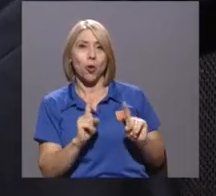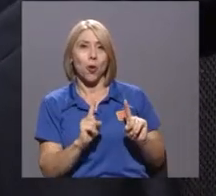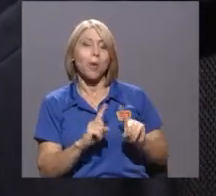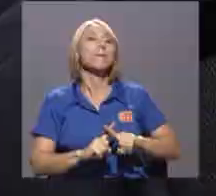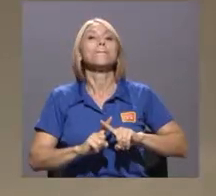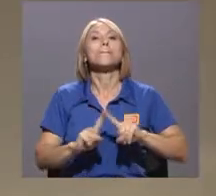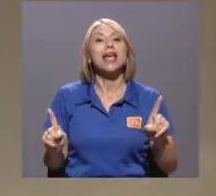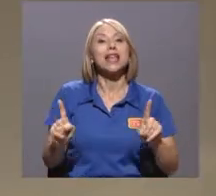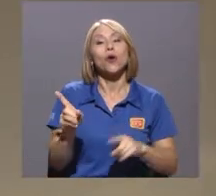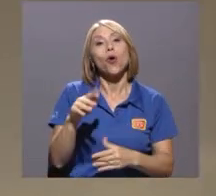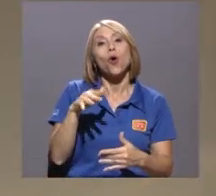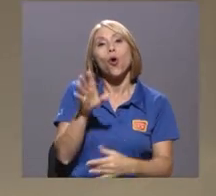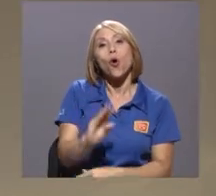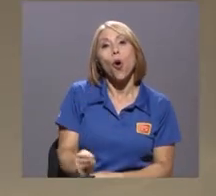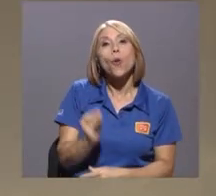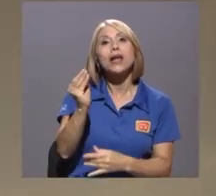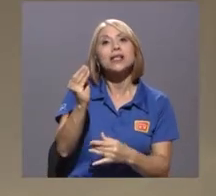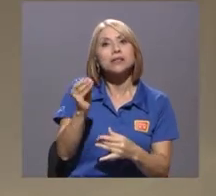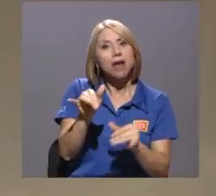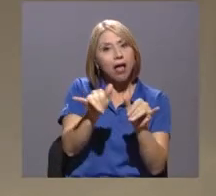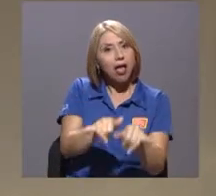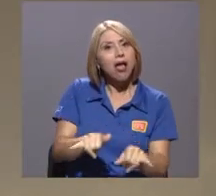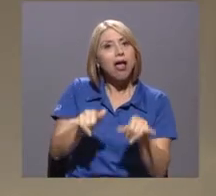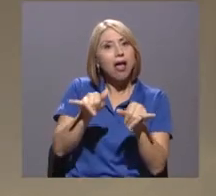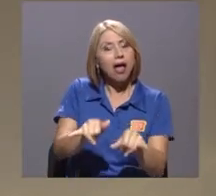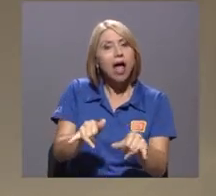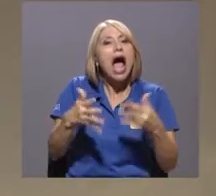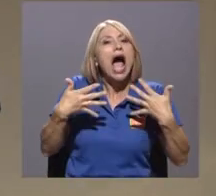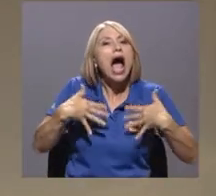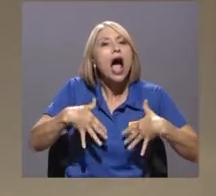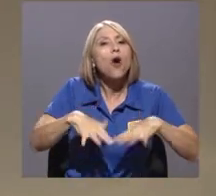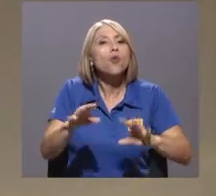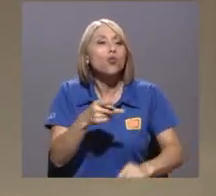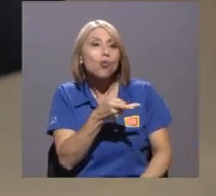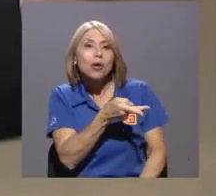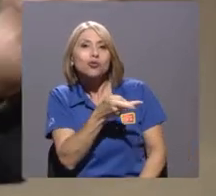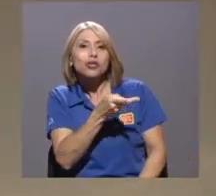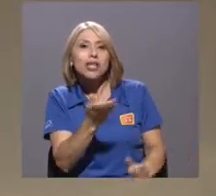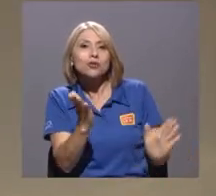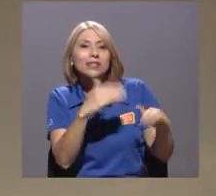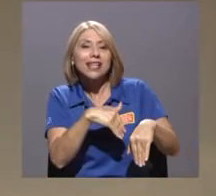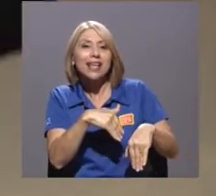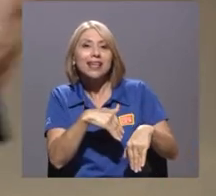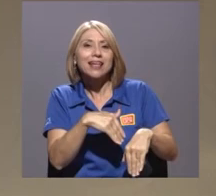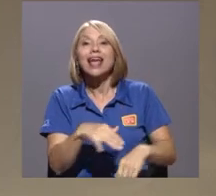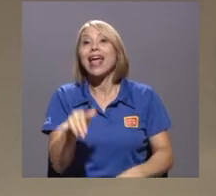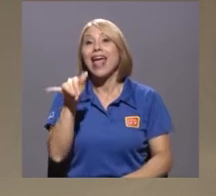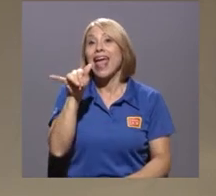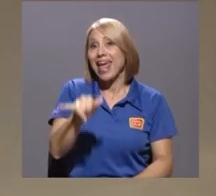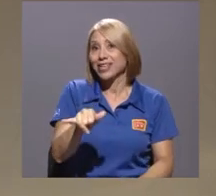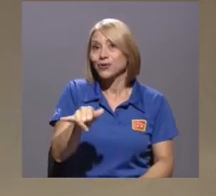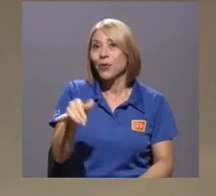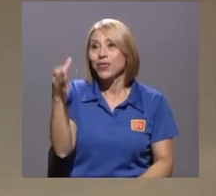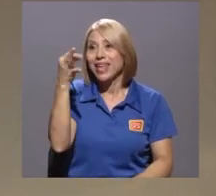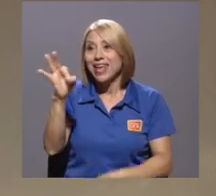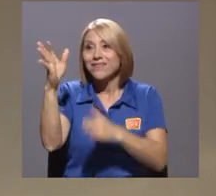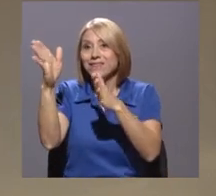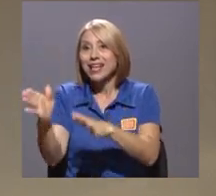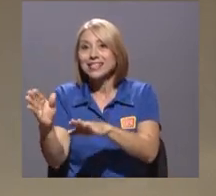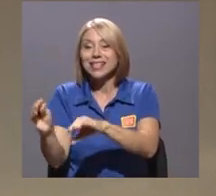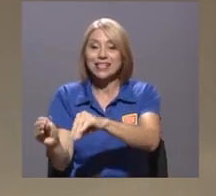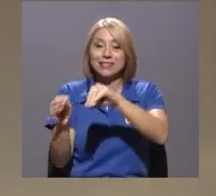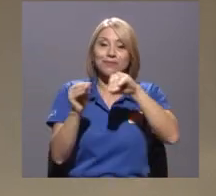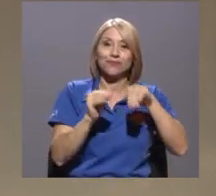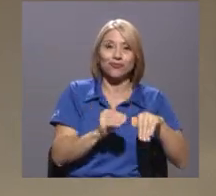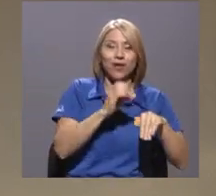estar aún cuando ustedes no estén entonces está eso de que los franceses vivan en alemania y que los alemanes viven en